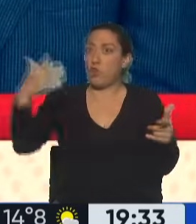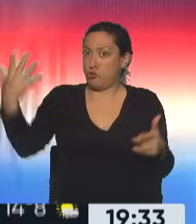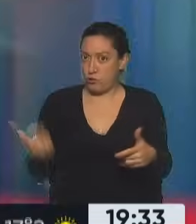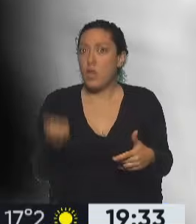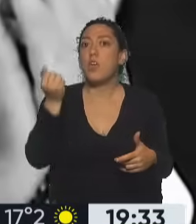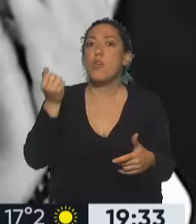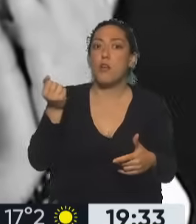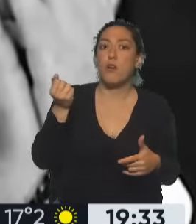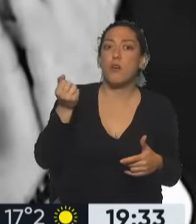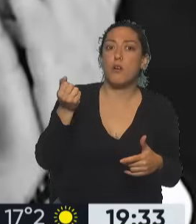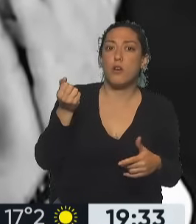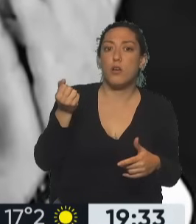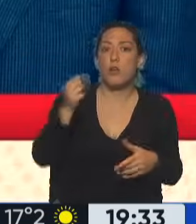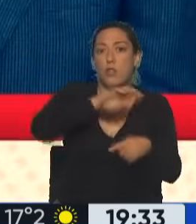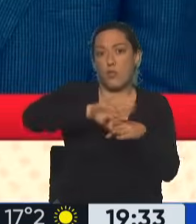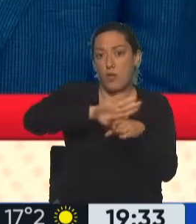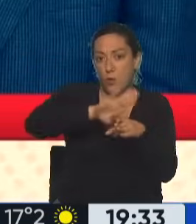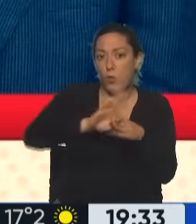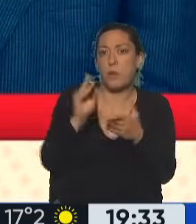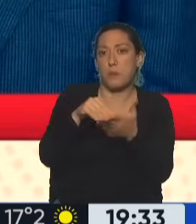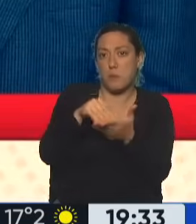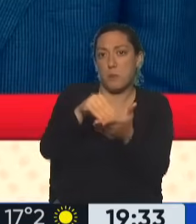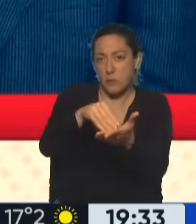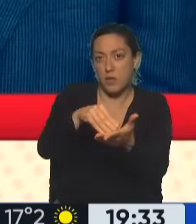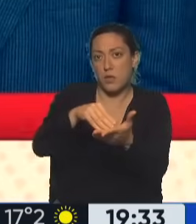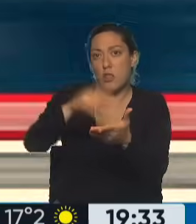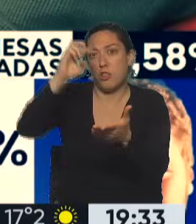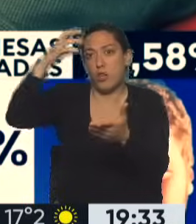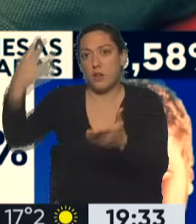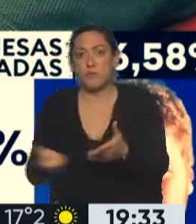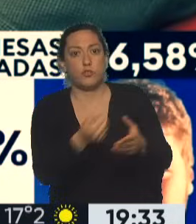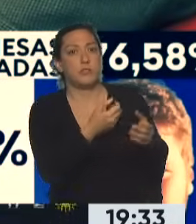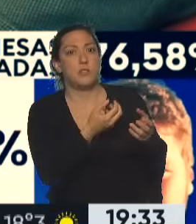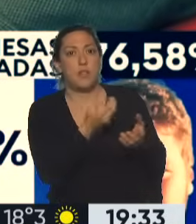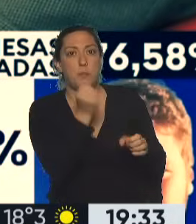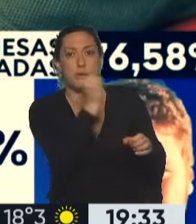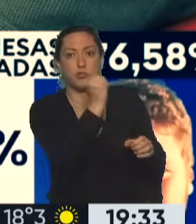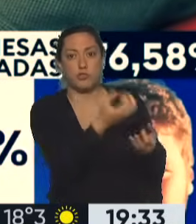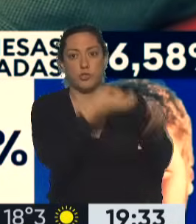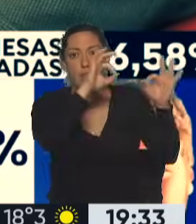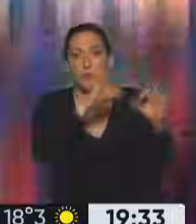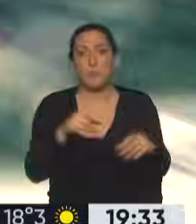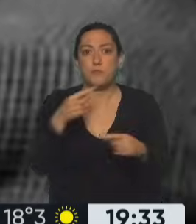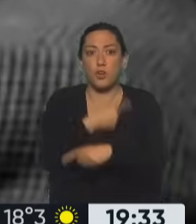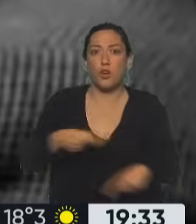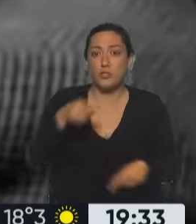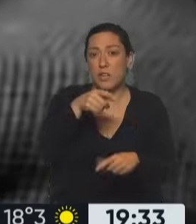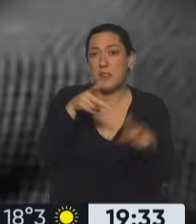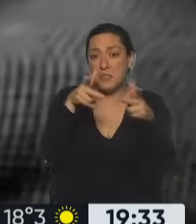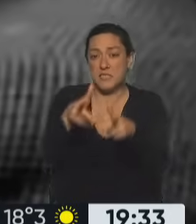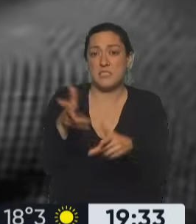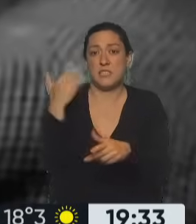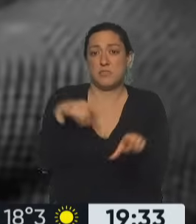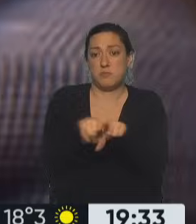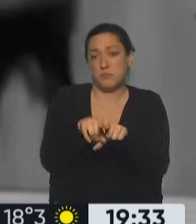consiguen con deuda, y con esos dólares rescatar los pesos. Si uno lee atentamente todas las cosas que él dice, va a ver que son muy parecidas a estas que